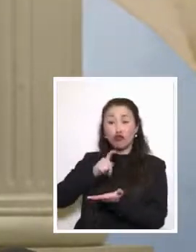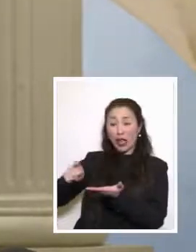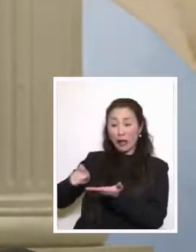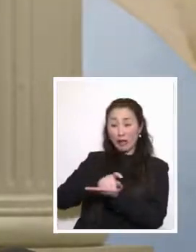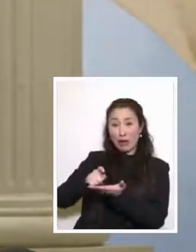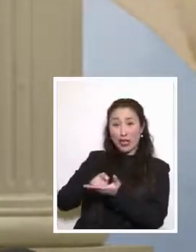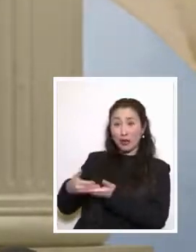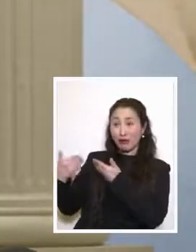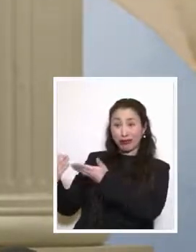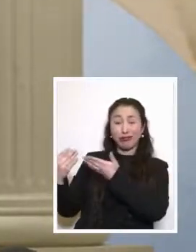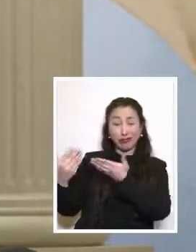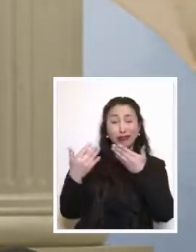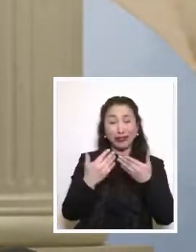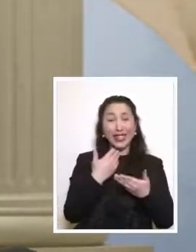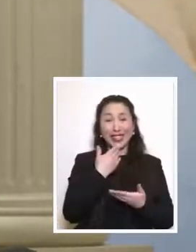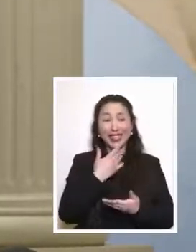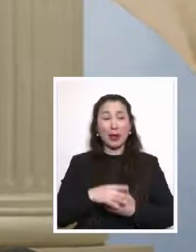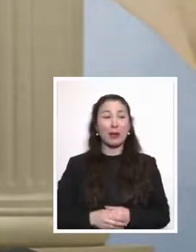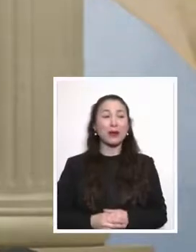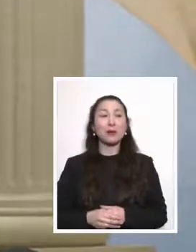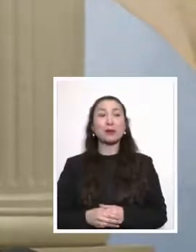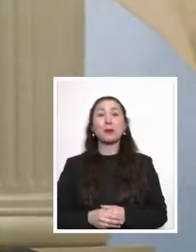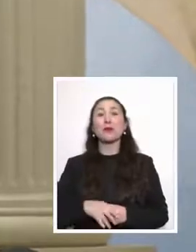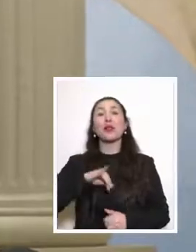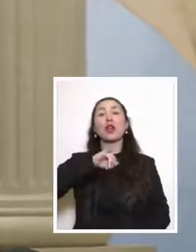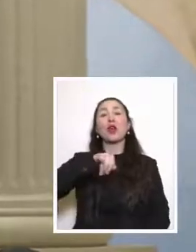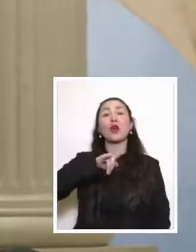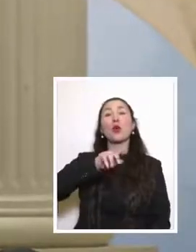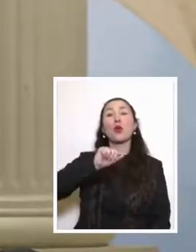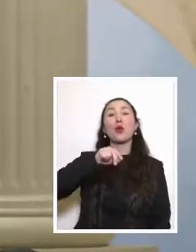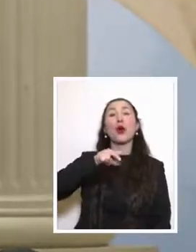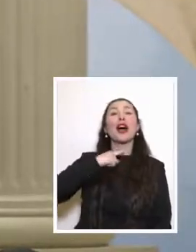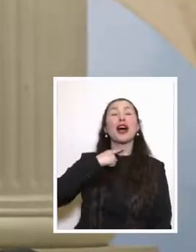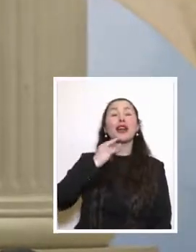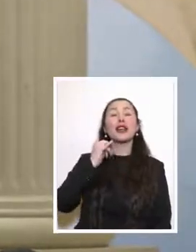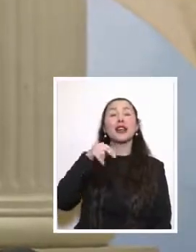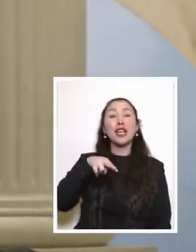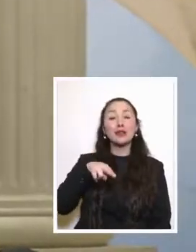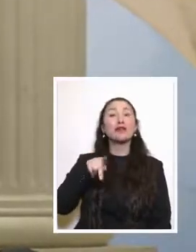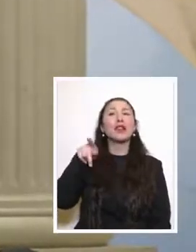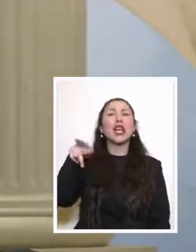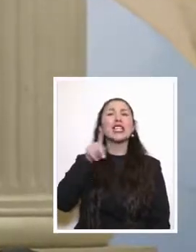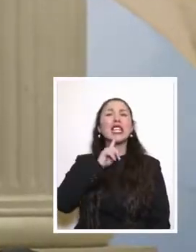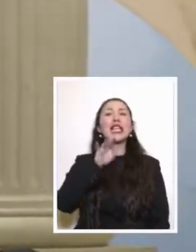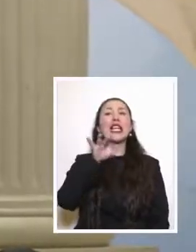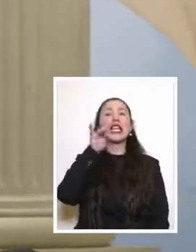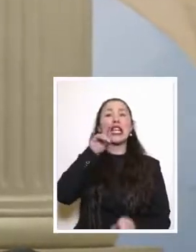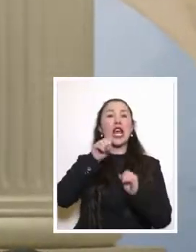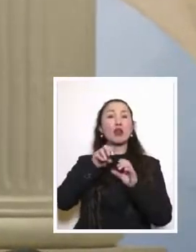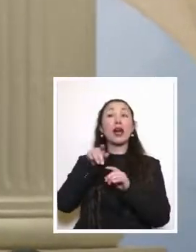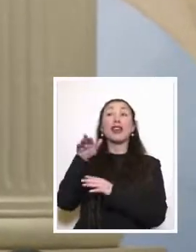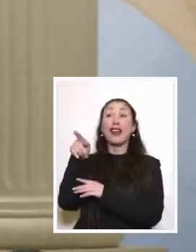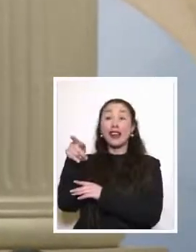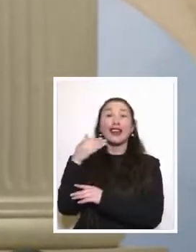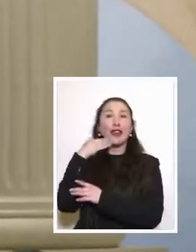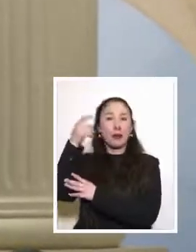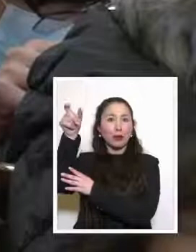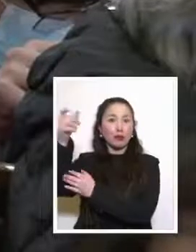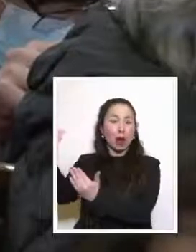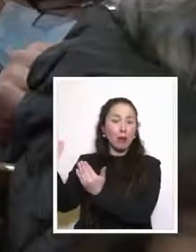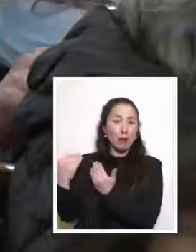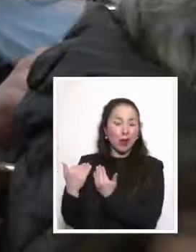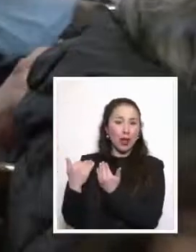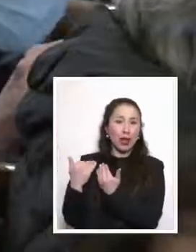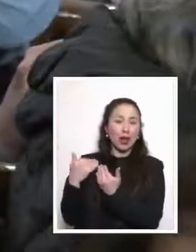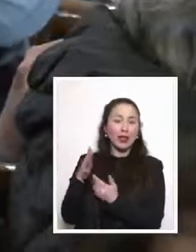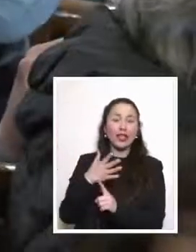tenéis disponible. Gracias a Joaquín Walker de Elige Educar, que también está apoyando este evento y que nos recuerda cada